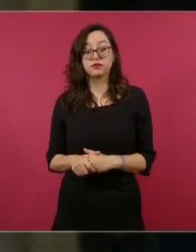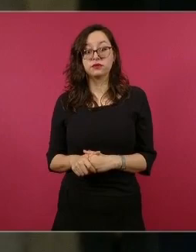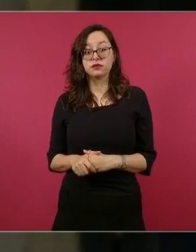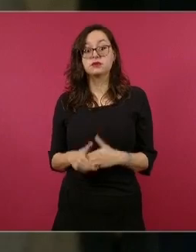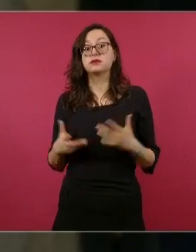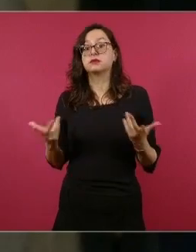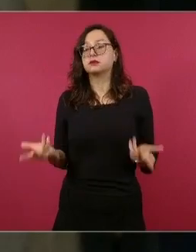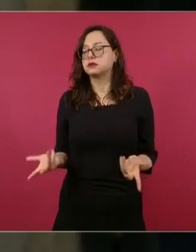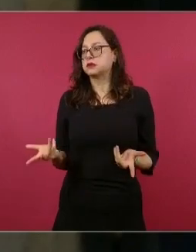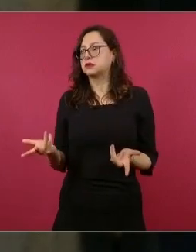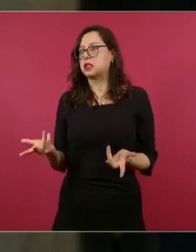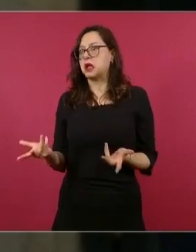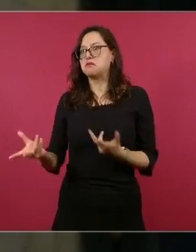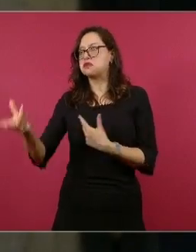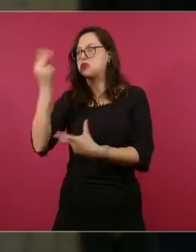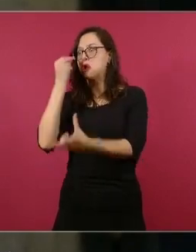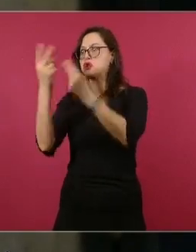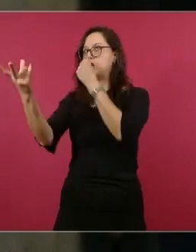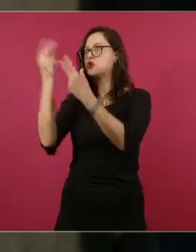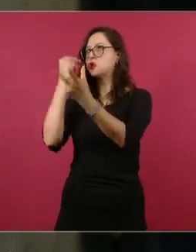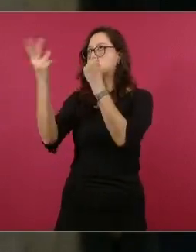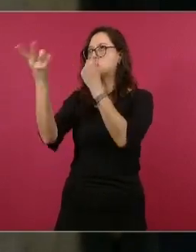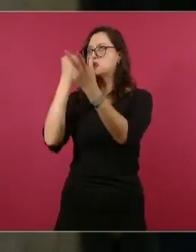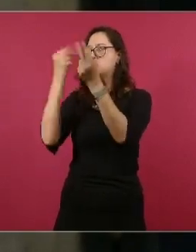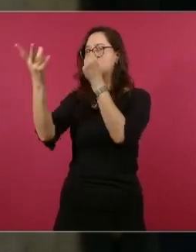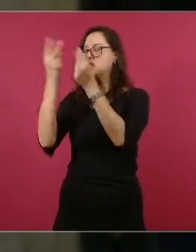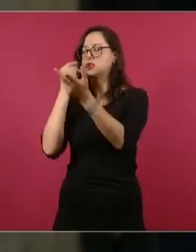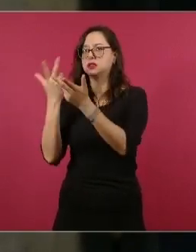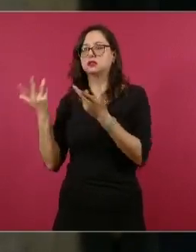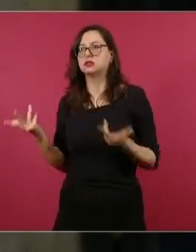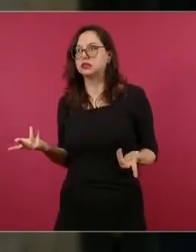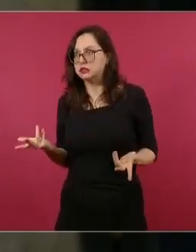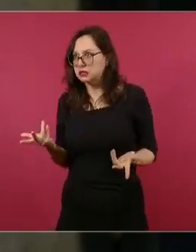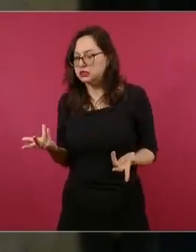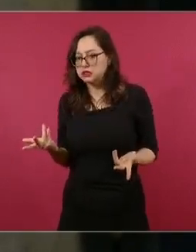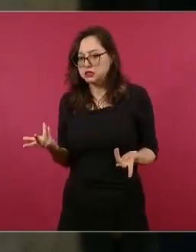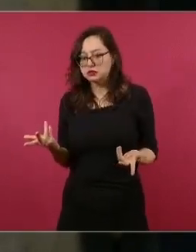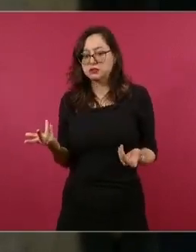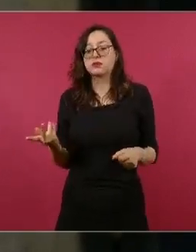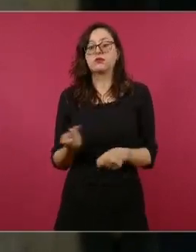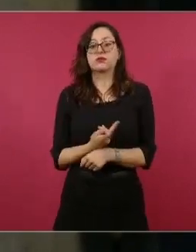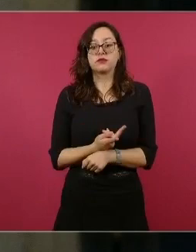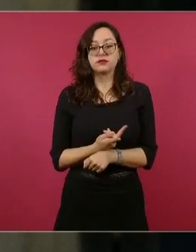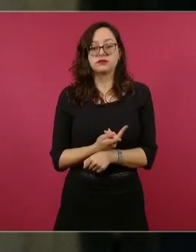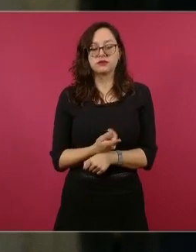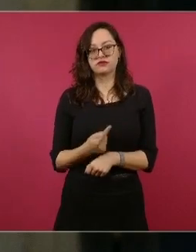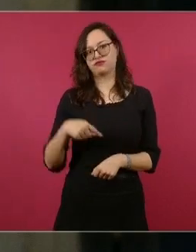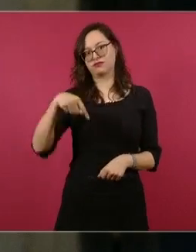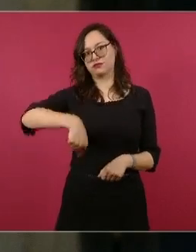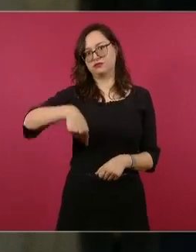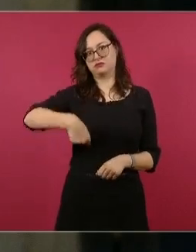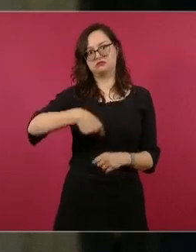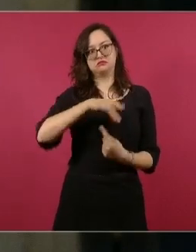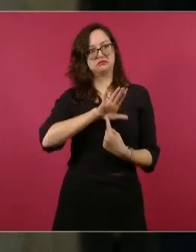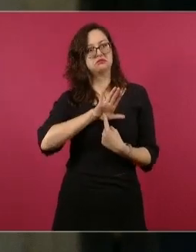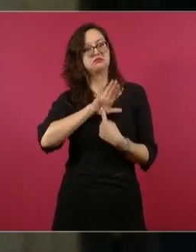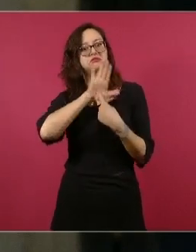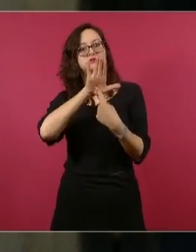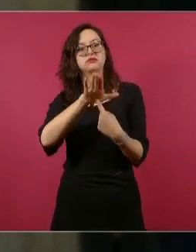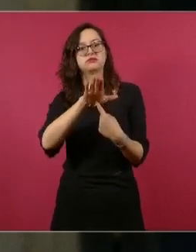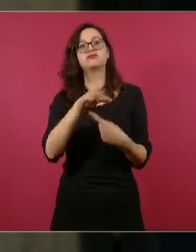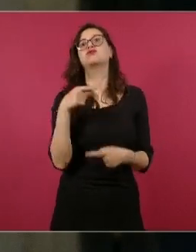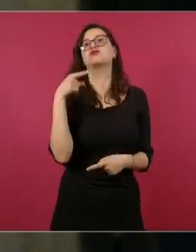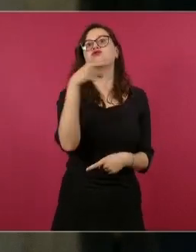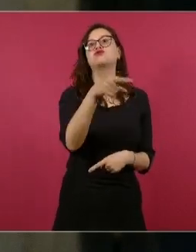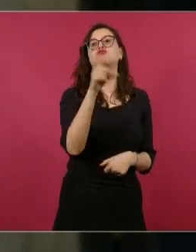se resolvió gracias al trabajo y al apoyo de la maestra María Luisa Alvores. Hay